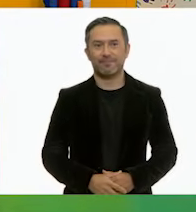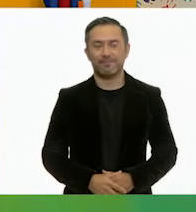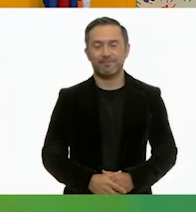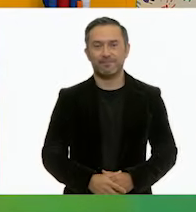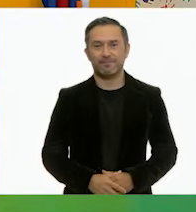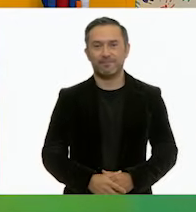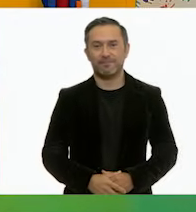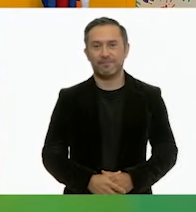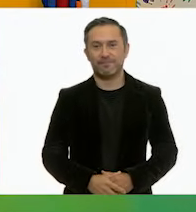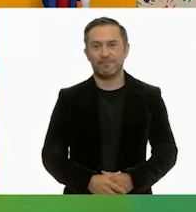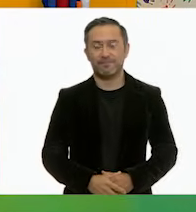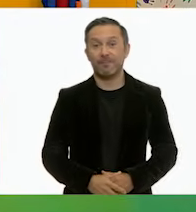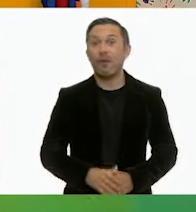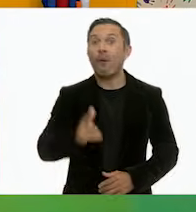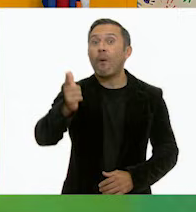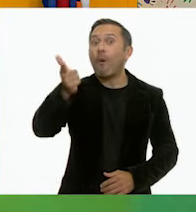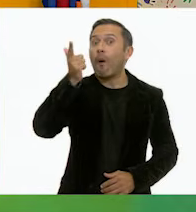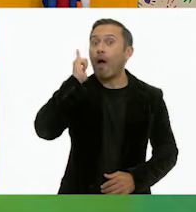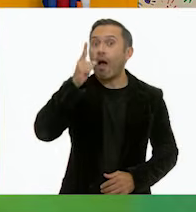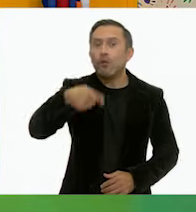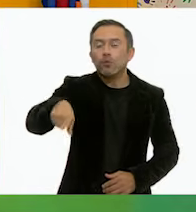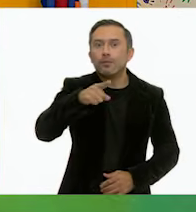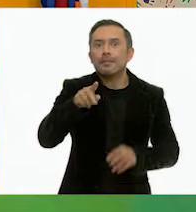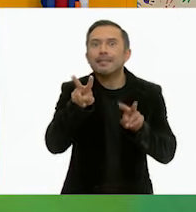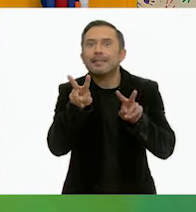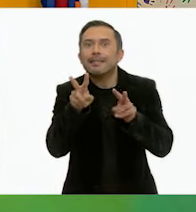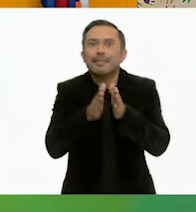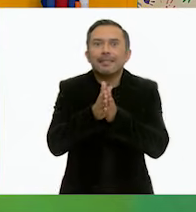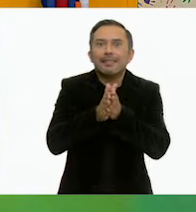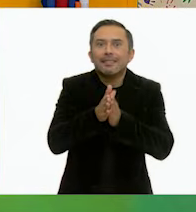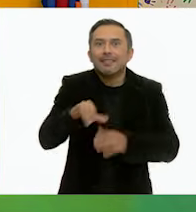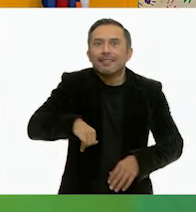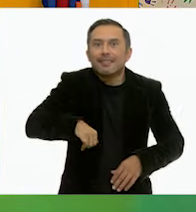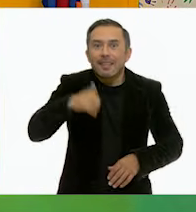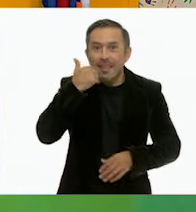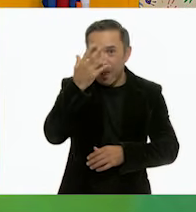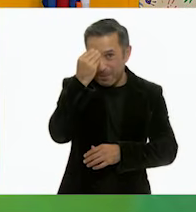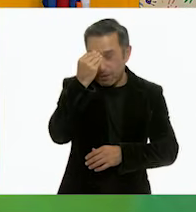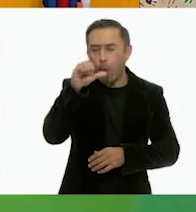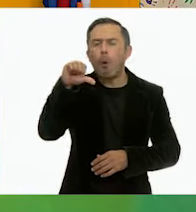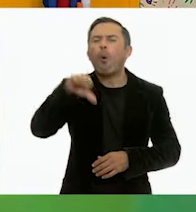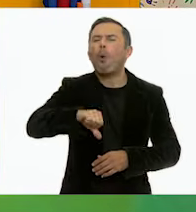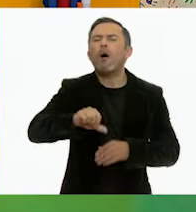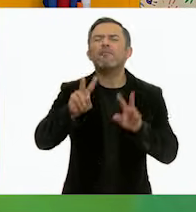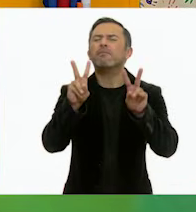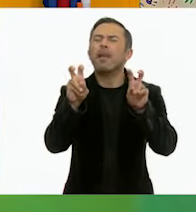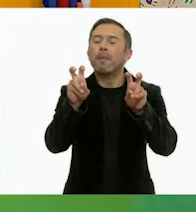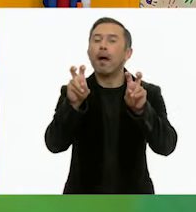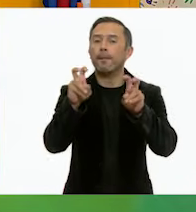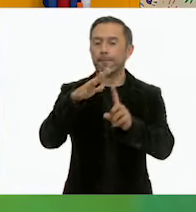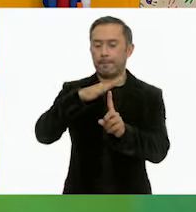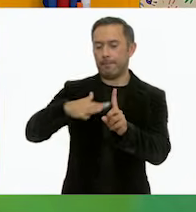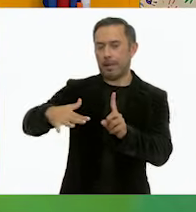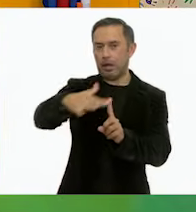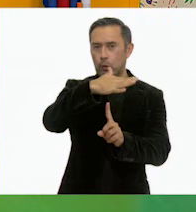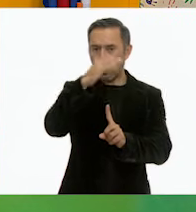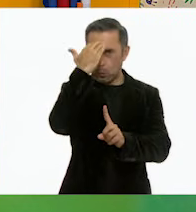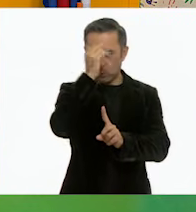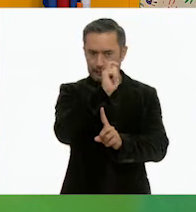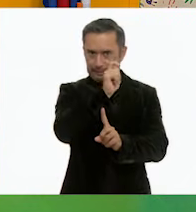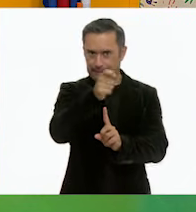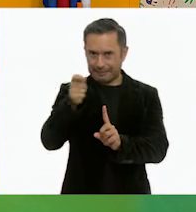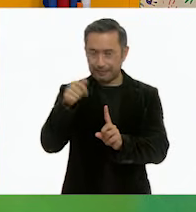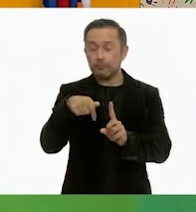Espero que tengan muchas ganas de aprender porque el día de hoy nos toca la asignatura Conocimiento del Medio, con el tema Midiendo el Mundo